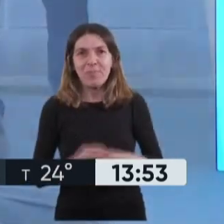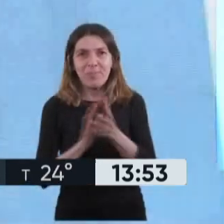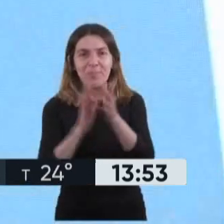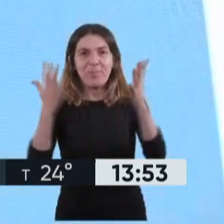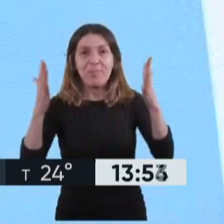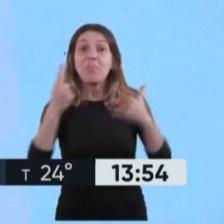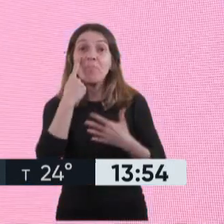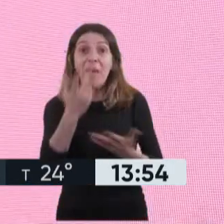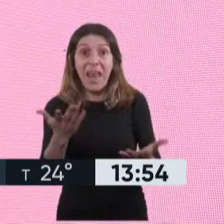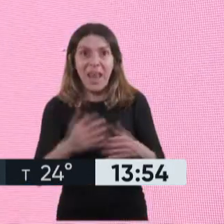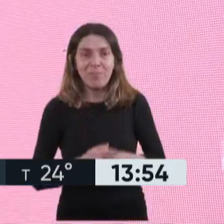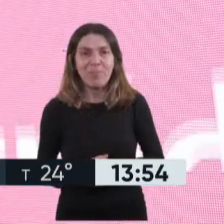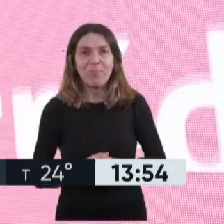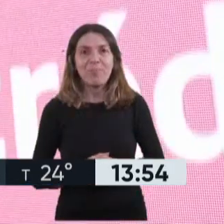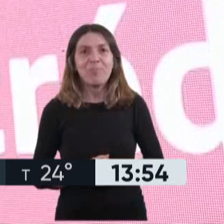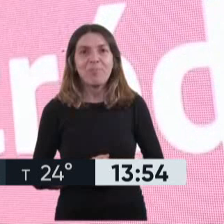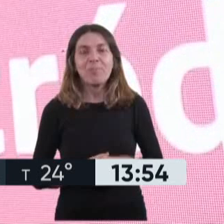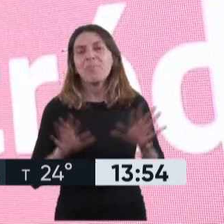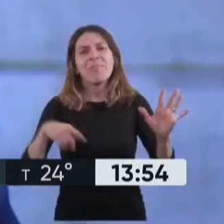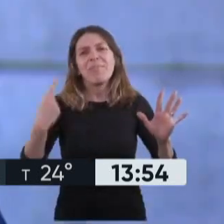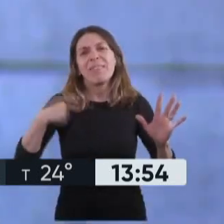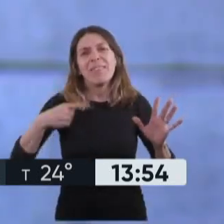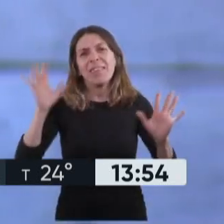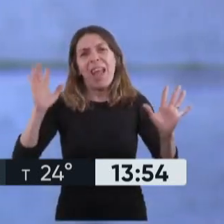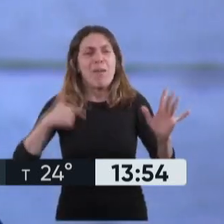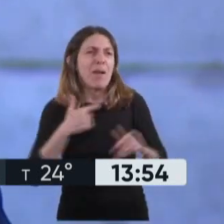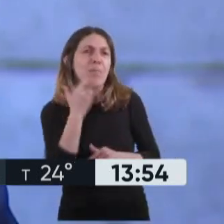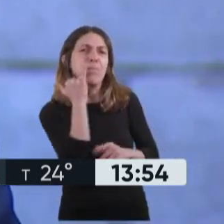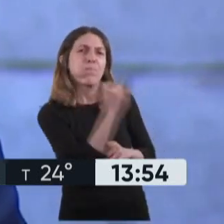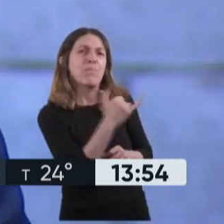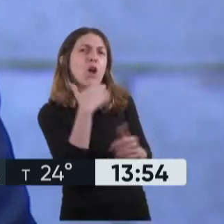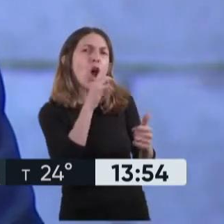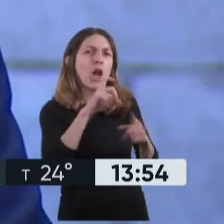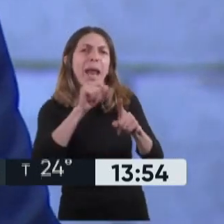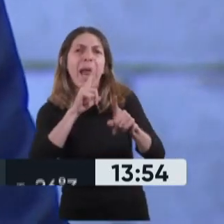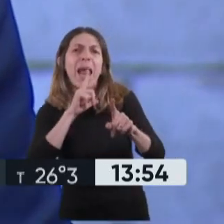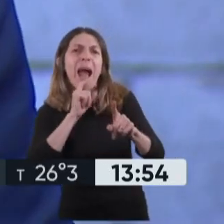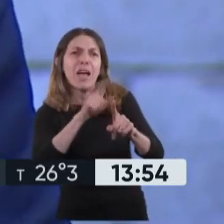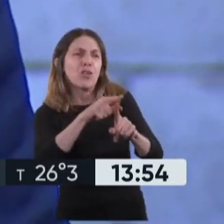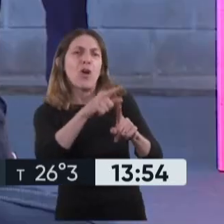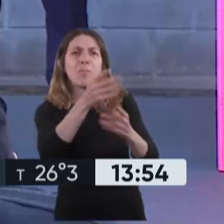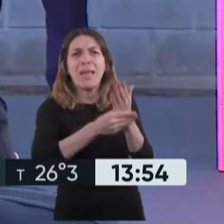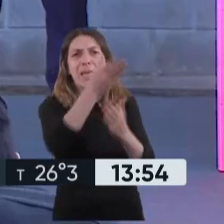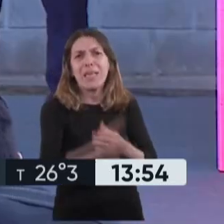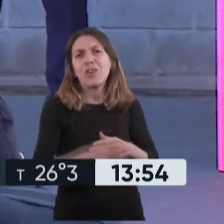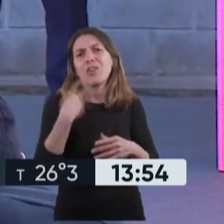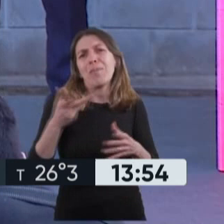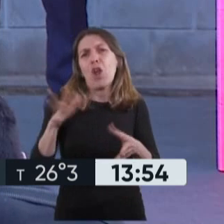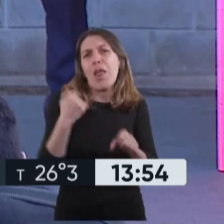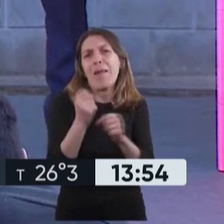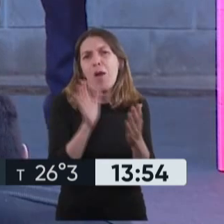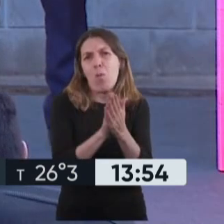miren siempre digo a jorge acá todos los que colaboran conmigo día a día en el gobierno